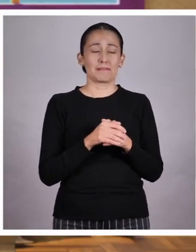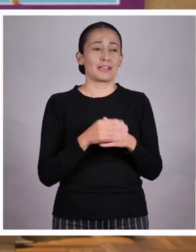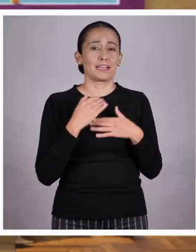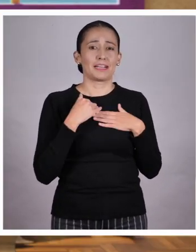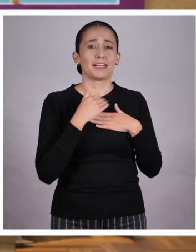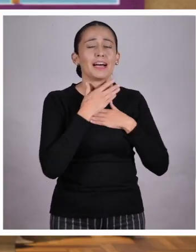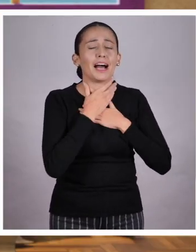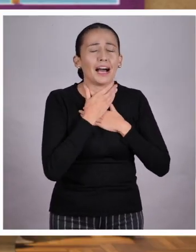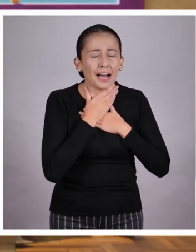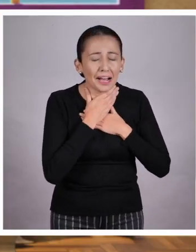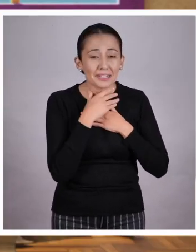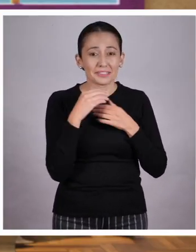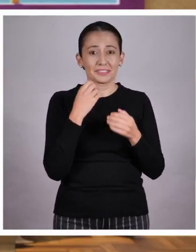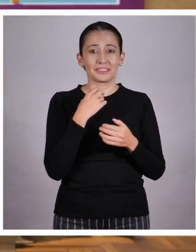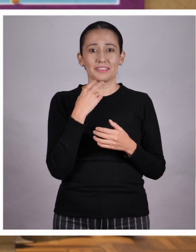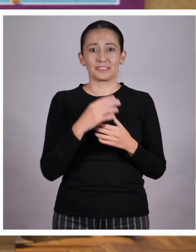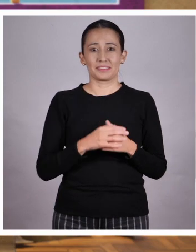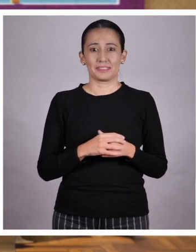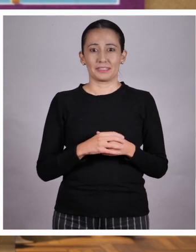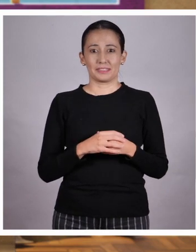horrible.